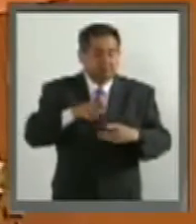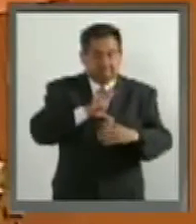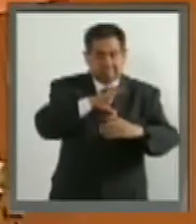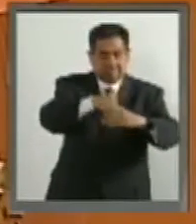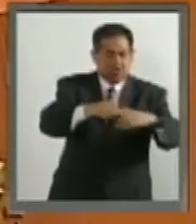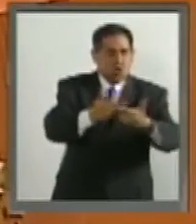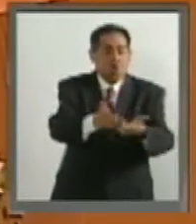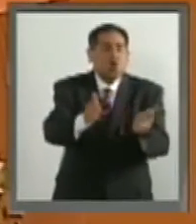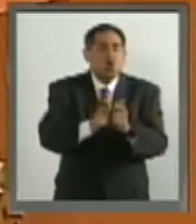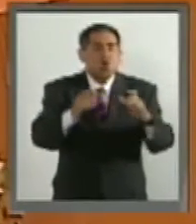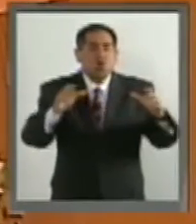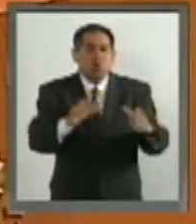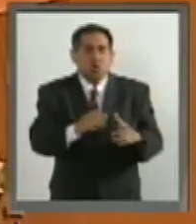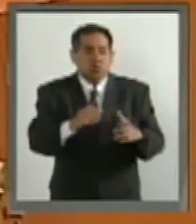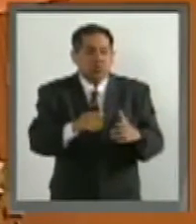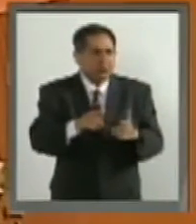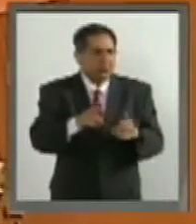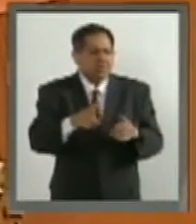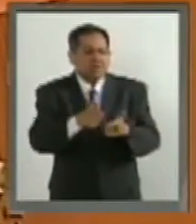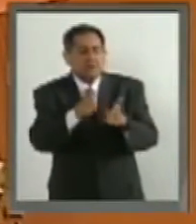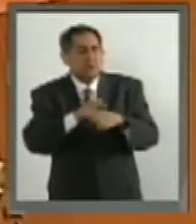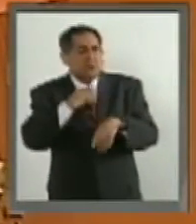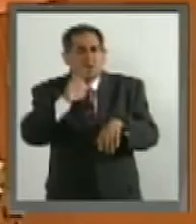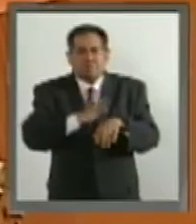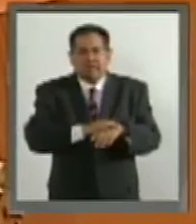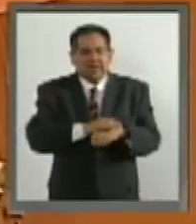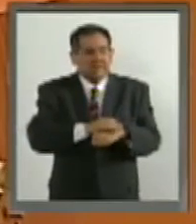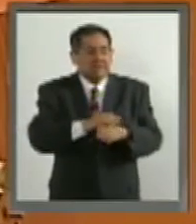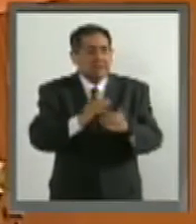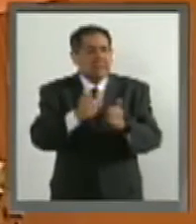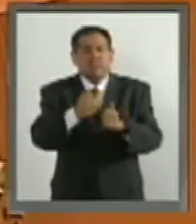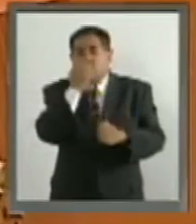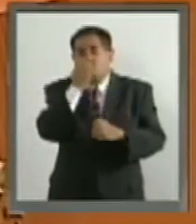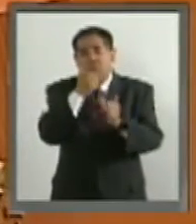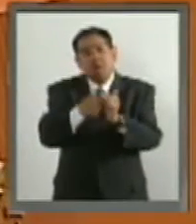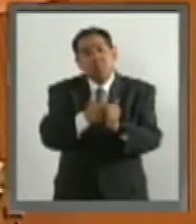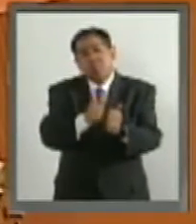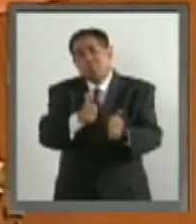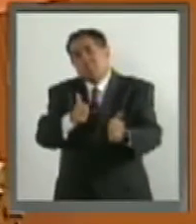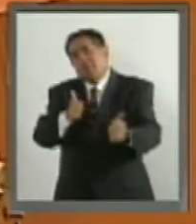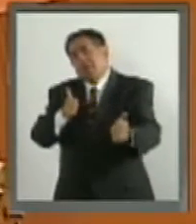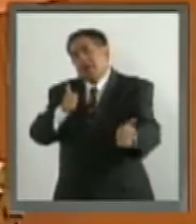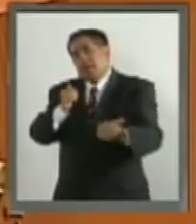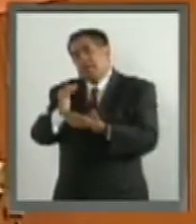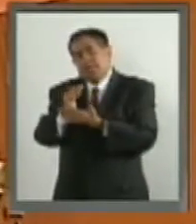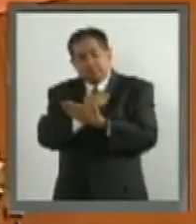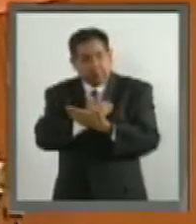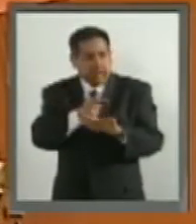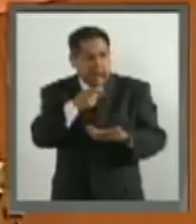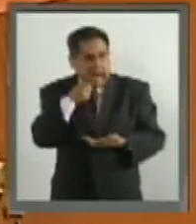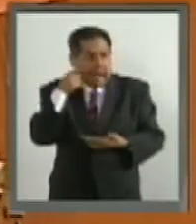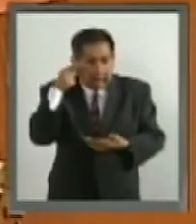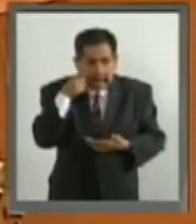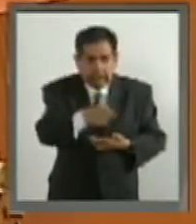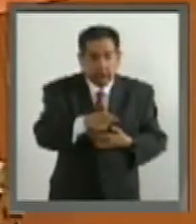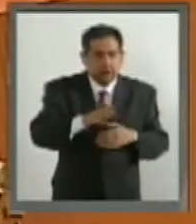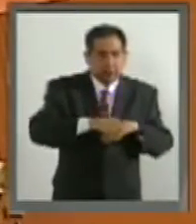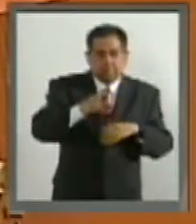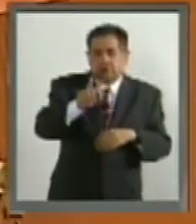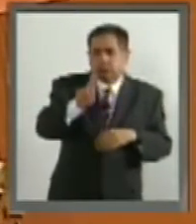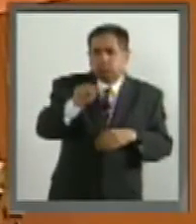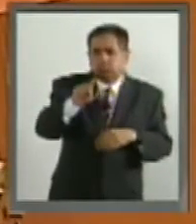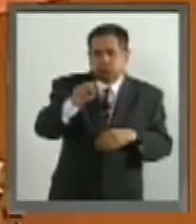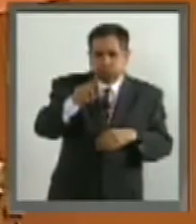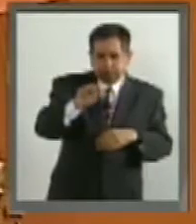a grupos y regiones con mayor rezago educativo, dispersos o que enfrentan situaciones de